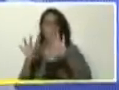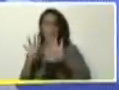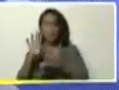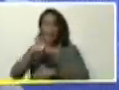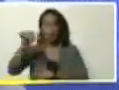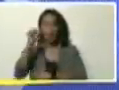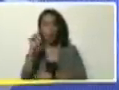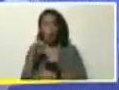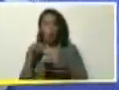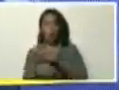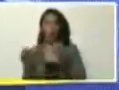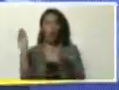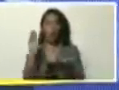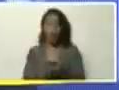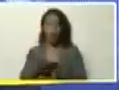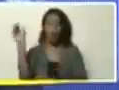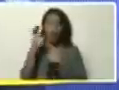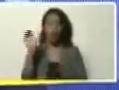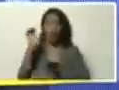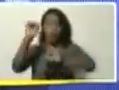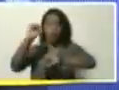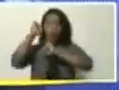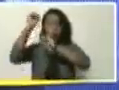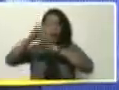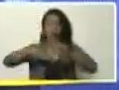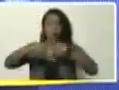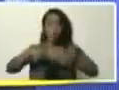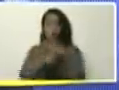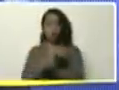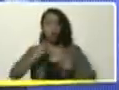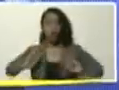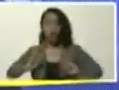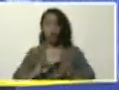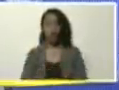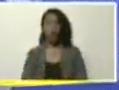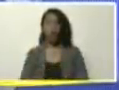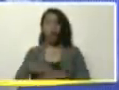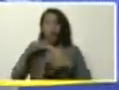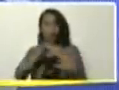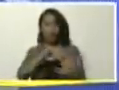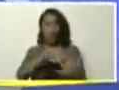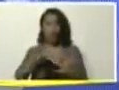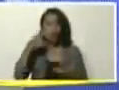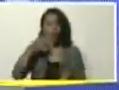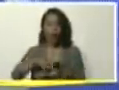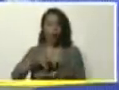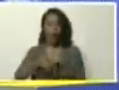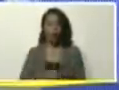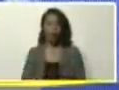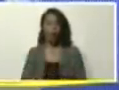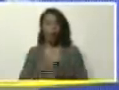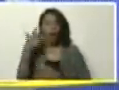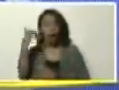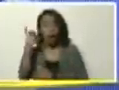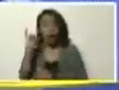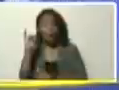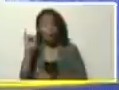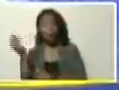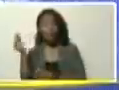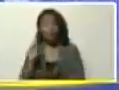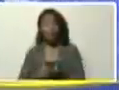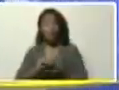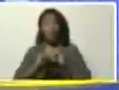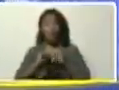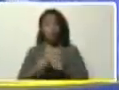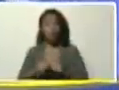en Caracas. El triunfo de la revolución independentista en la batalla de Carabobo es a la vez el